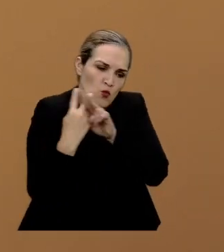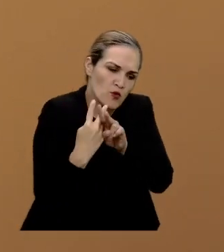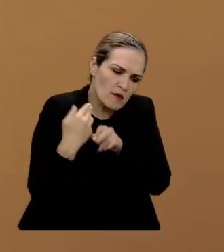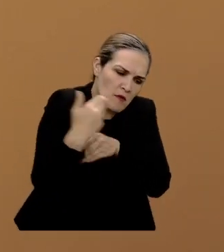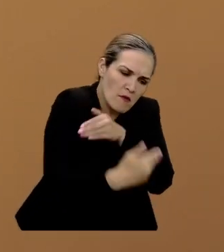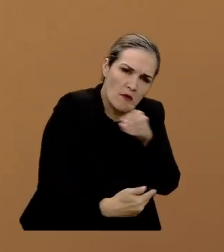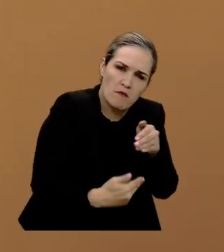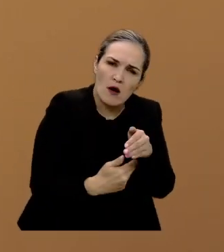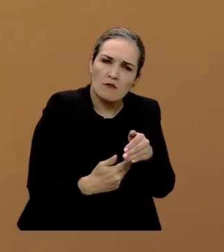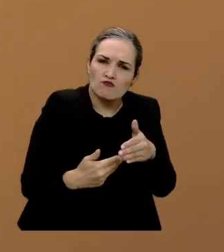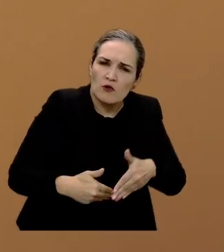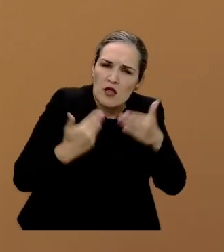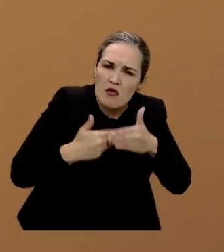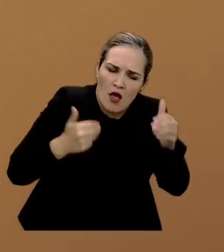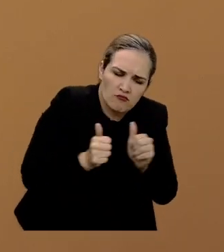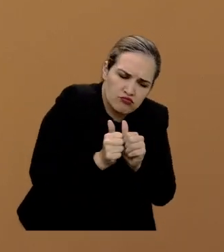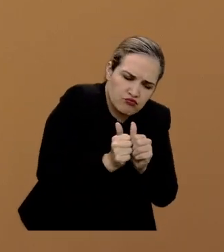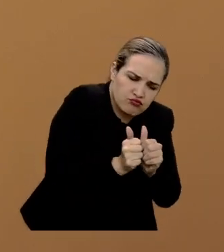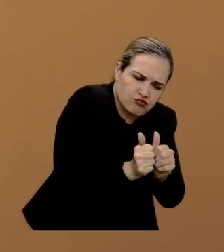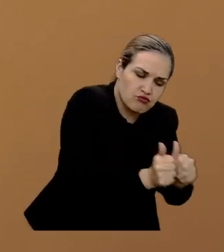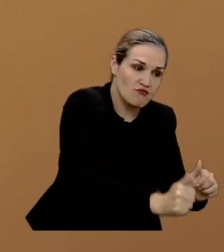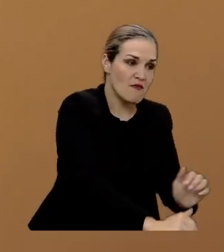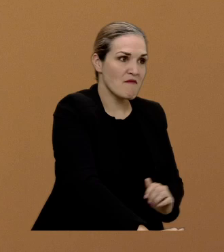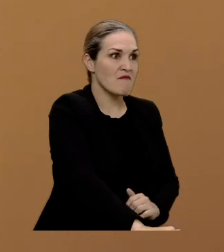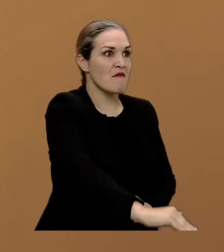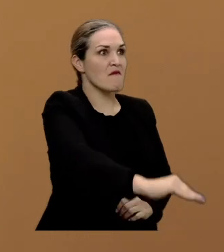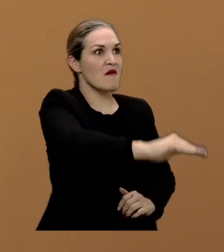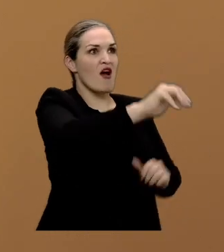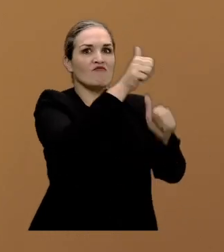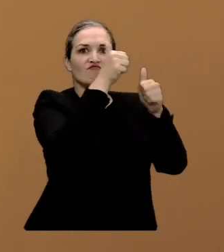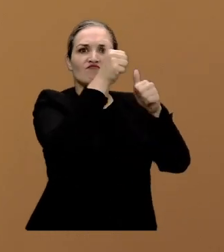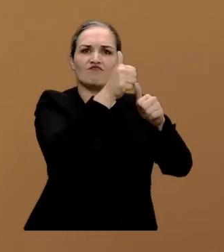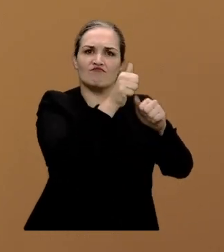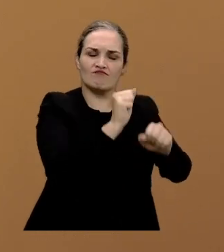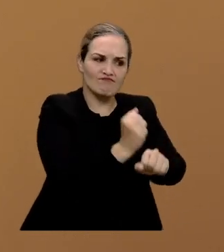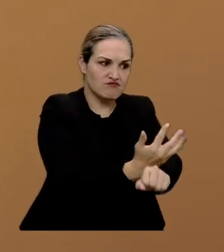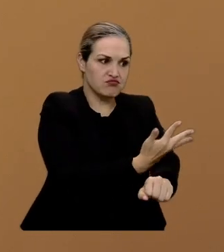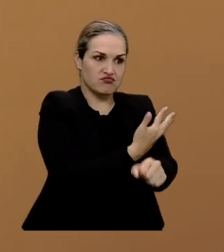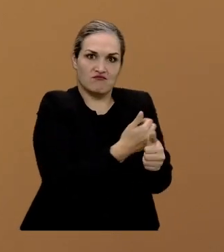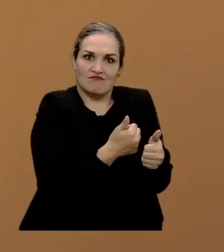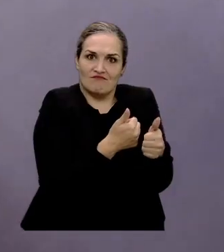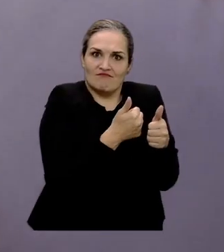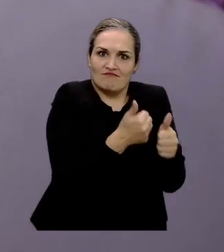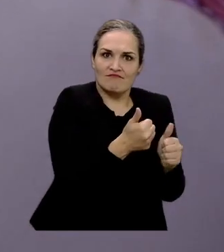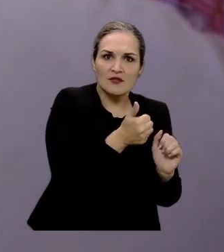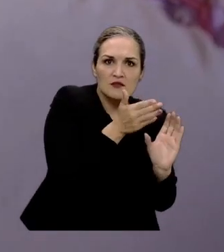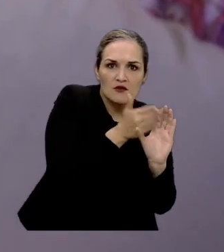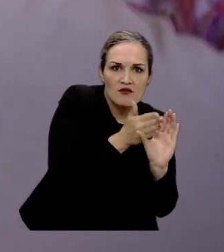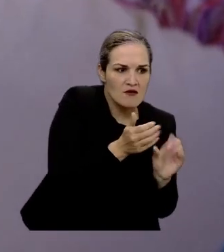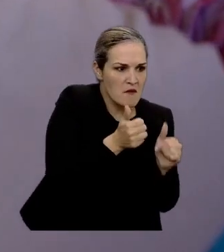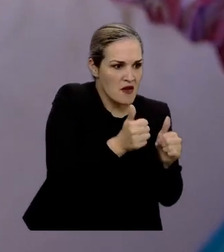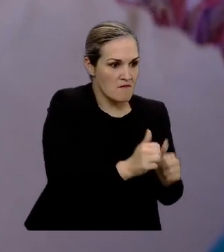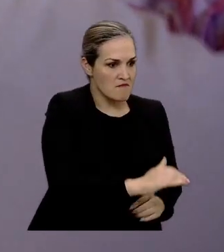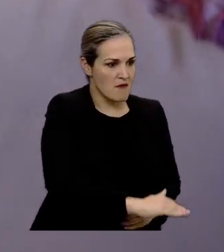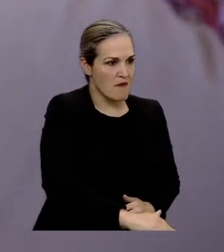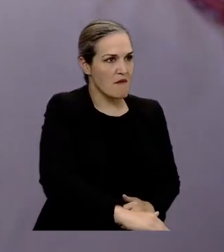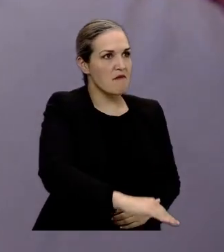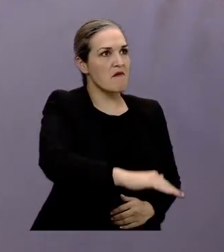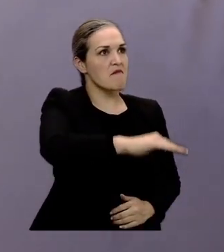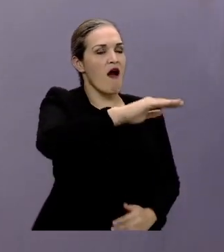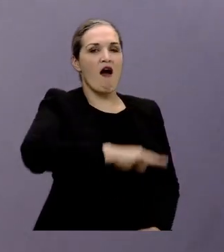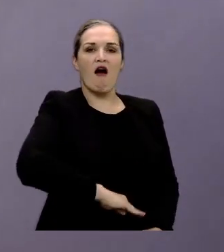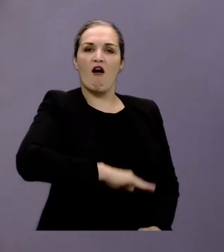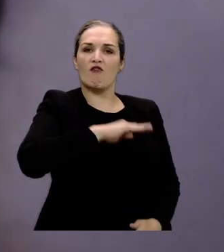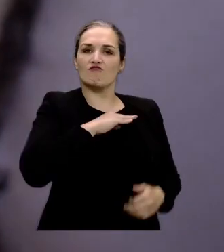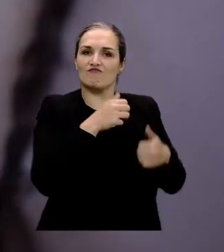están constantemente para que ellos puedan desarrollarse emocionalmente. Y eso que se fortalece de niños se va a